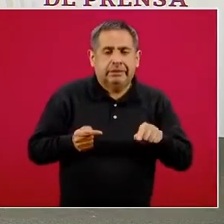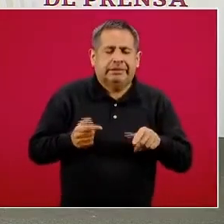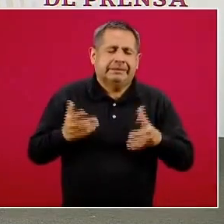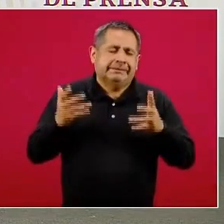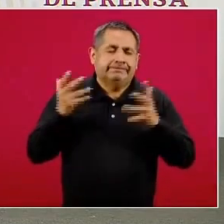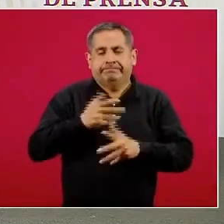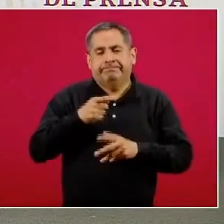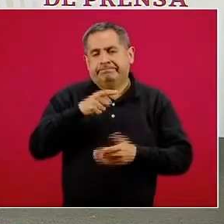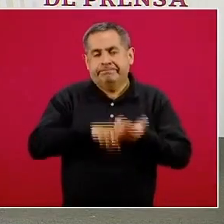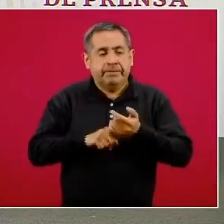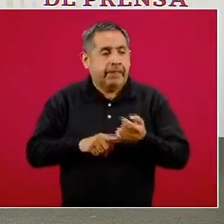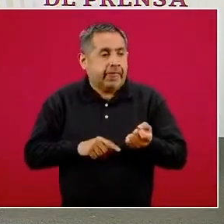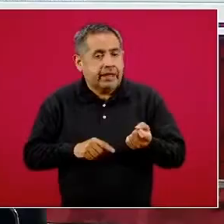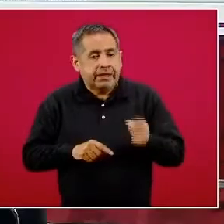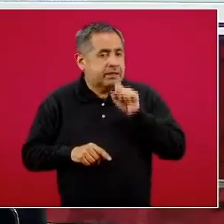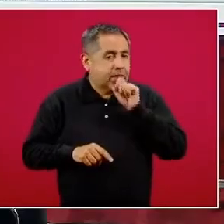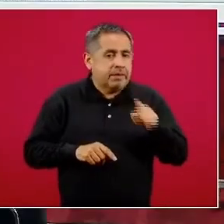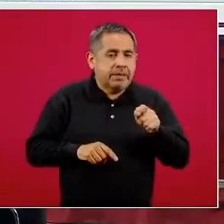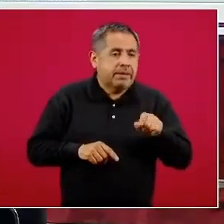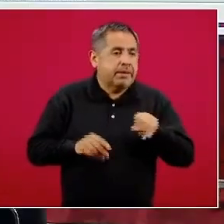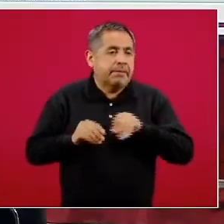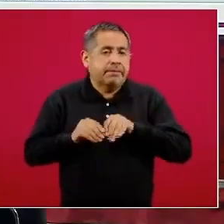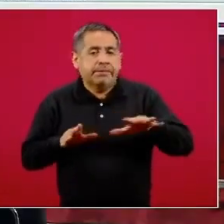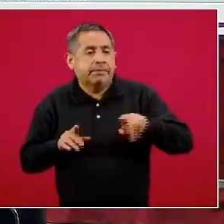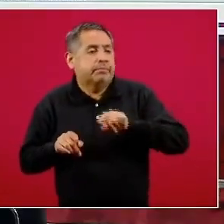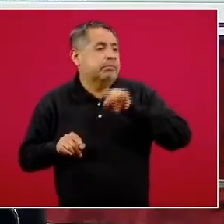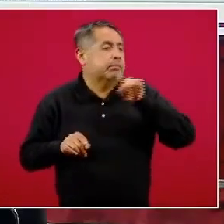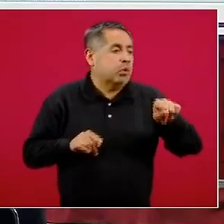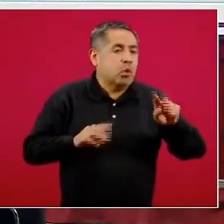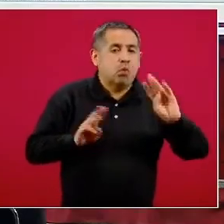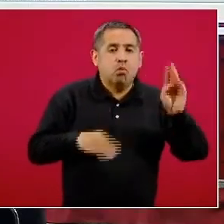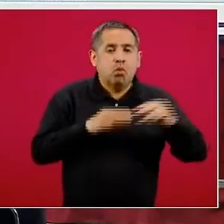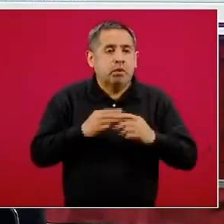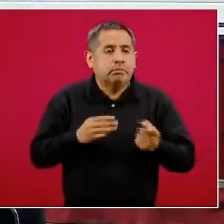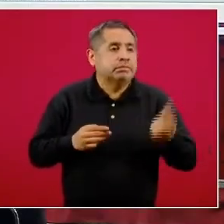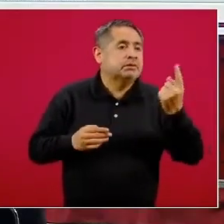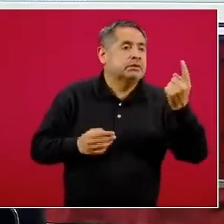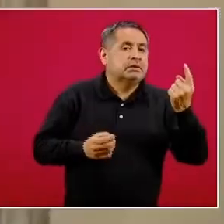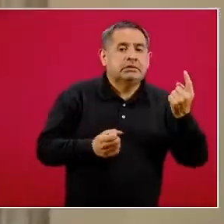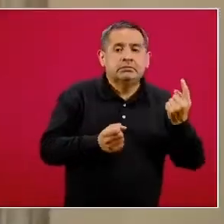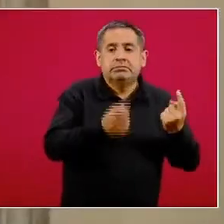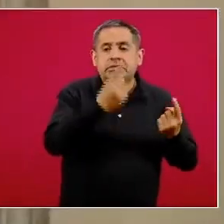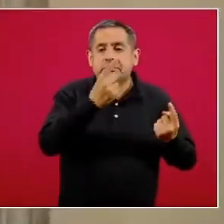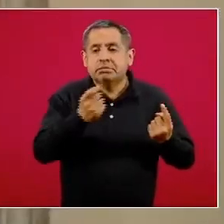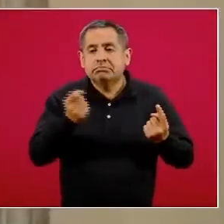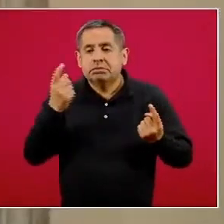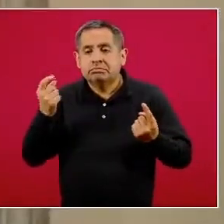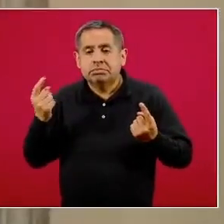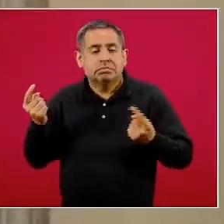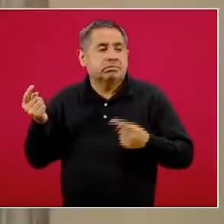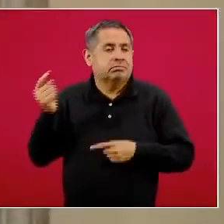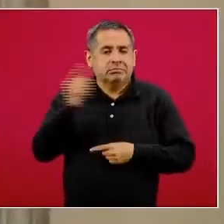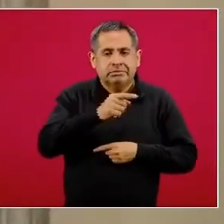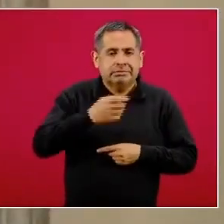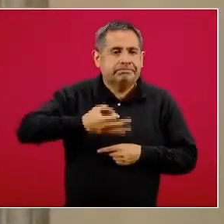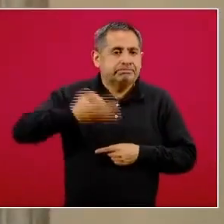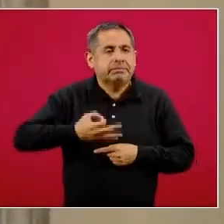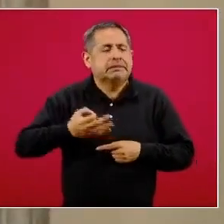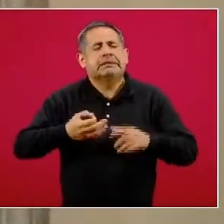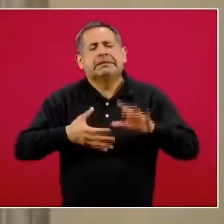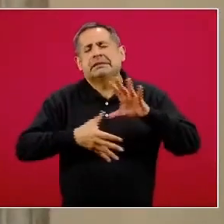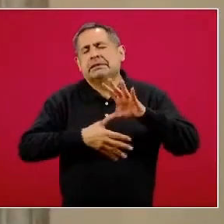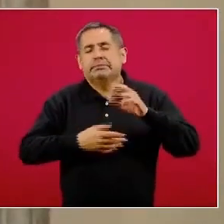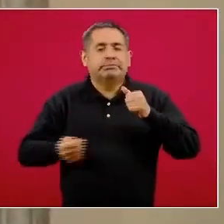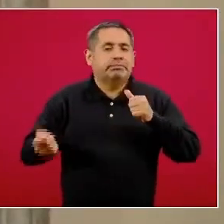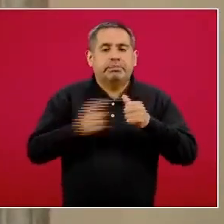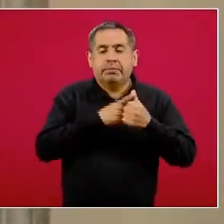de este evento pues se fue propagando alrededor del mundo, y que fue confirmado un caso en América,